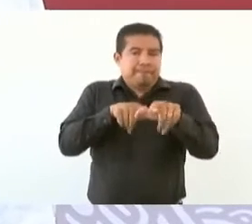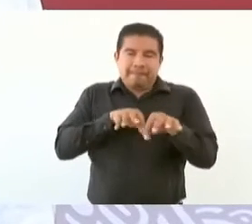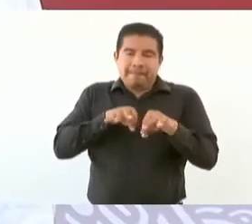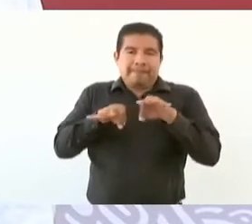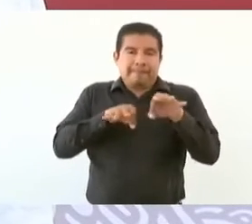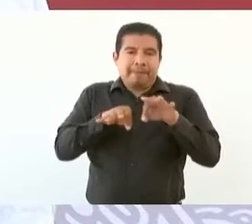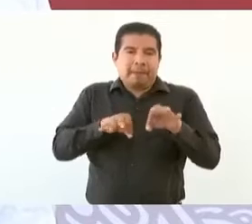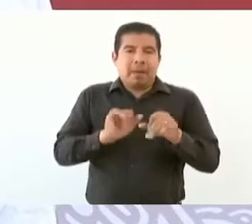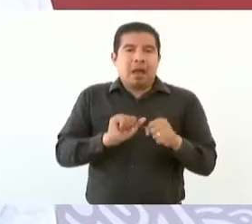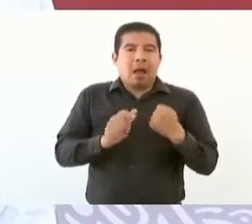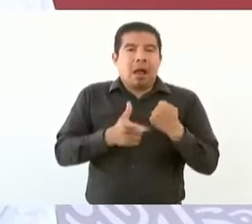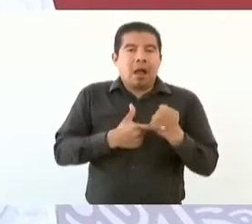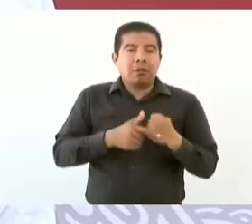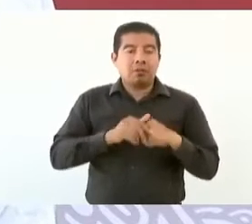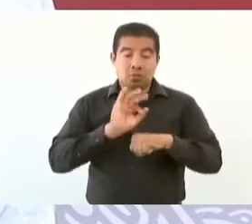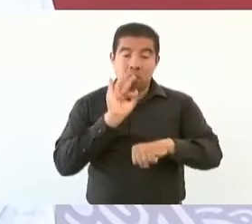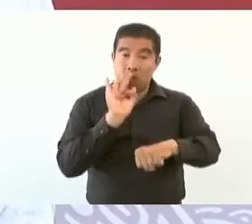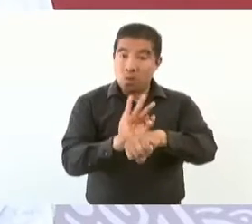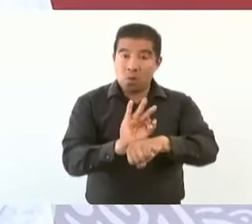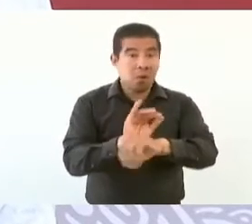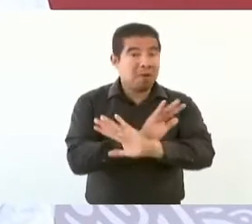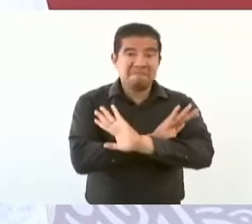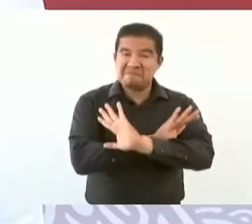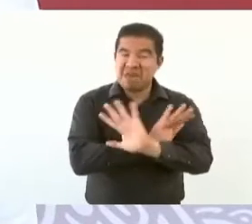ninguna prestación,